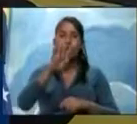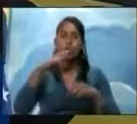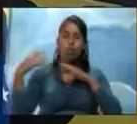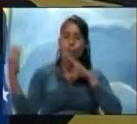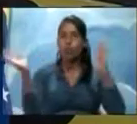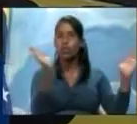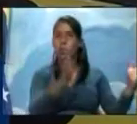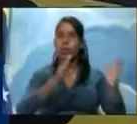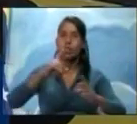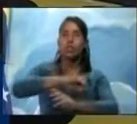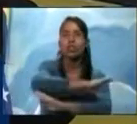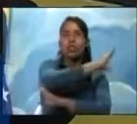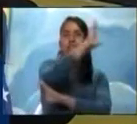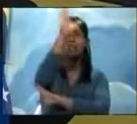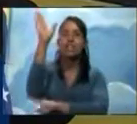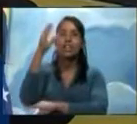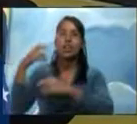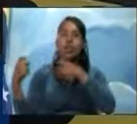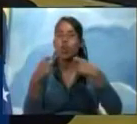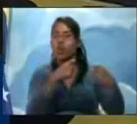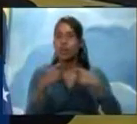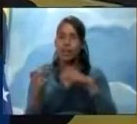del cielo combatían